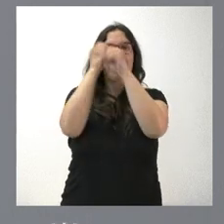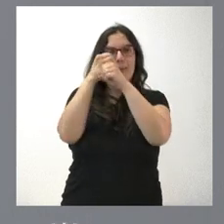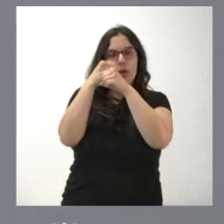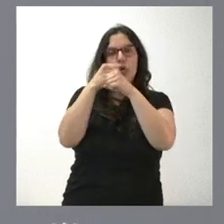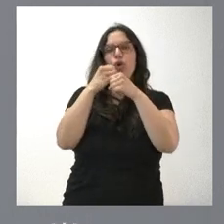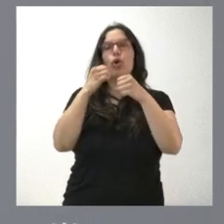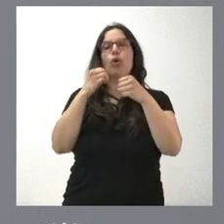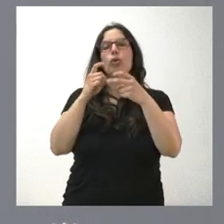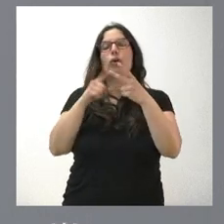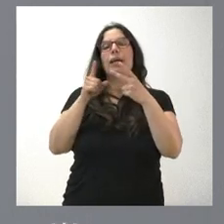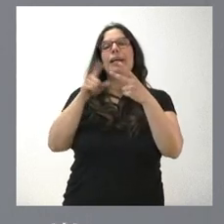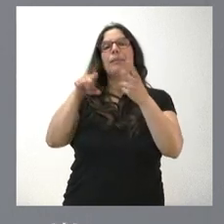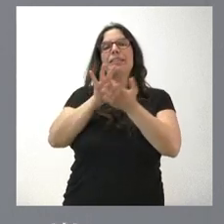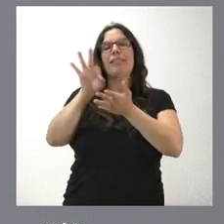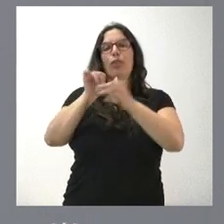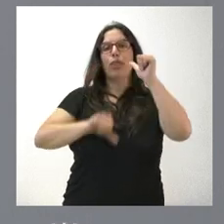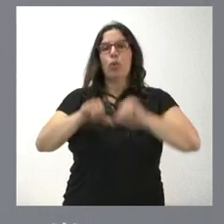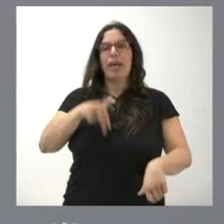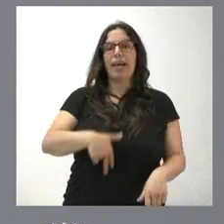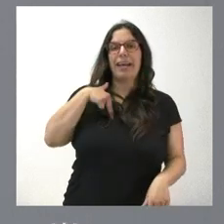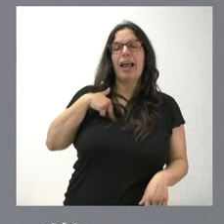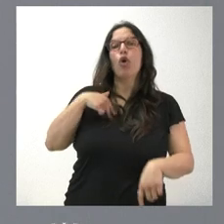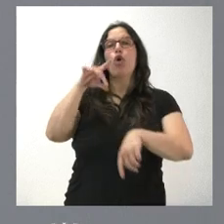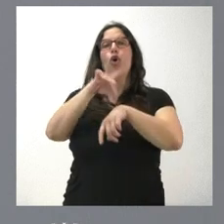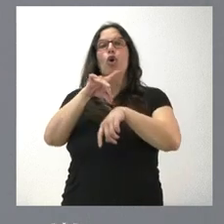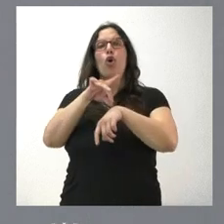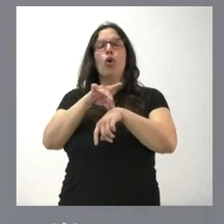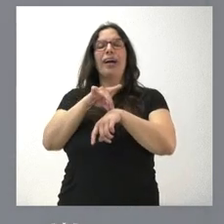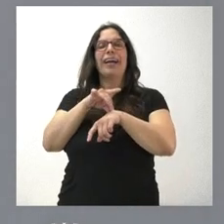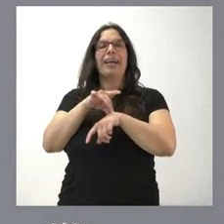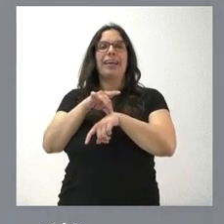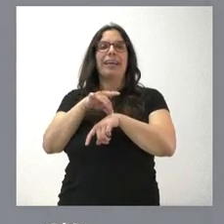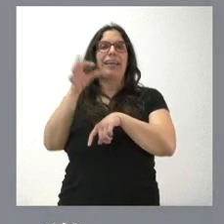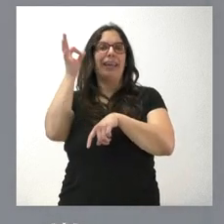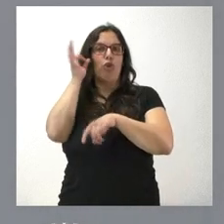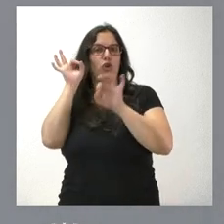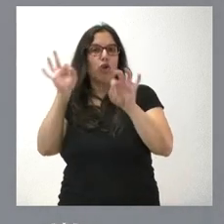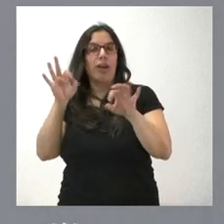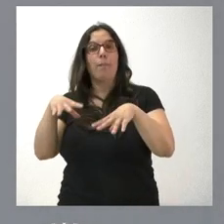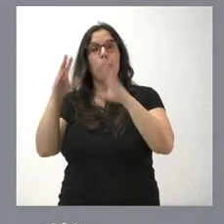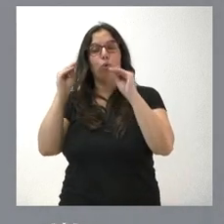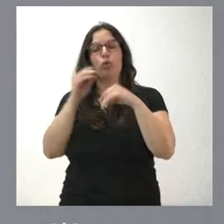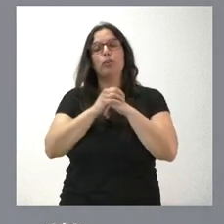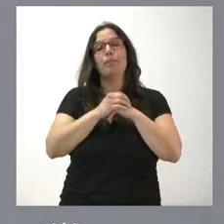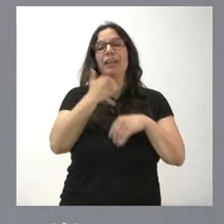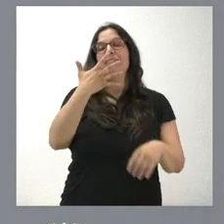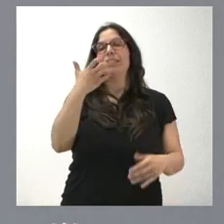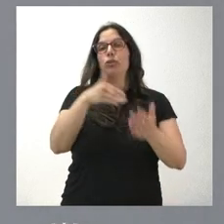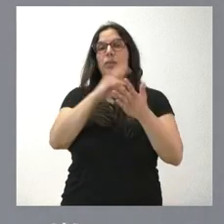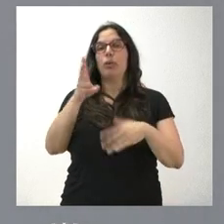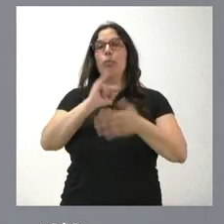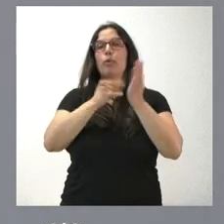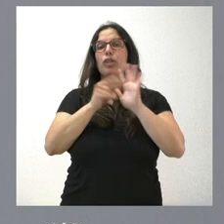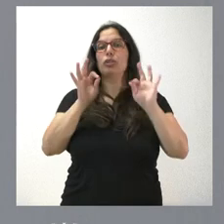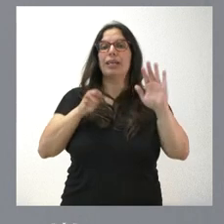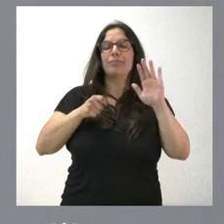Microbiología y los Servicios de Cirugía General y Ginecología en Burgos. Casi 500.000 euros para la gestión de proyectos de